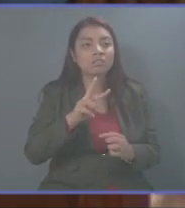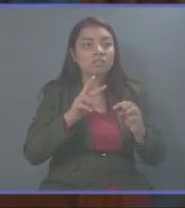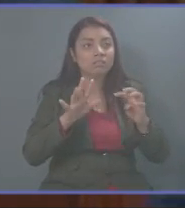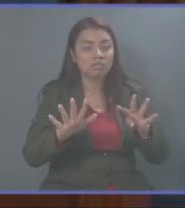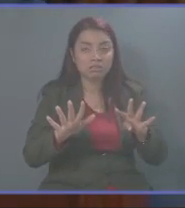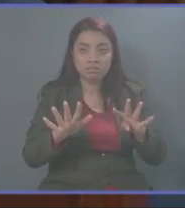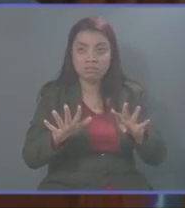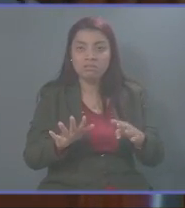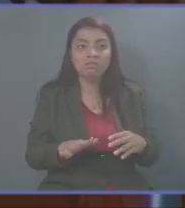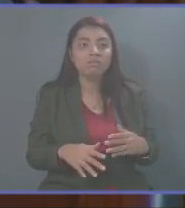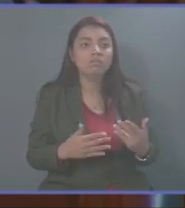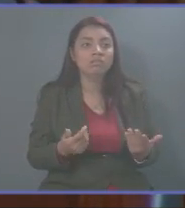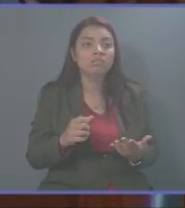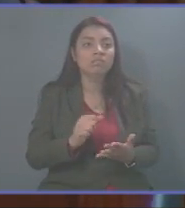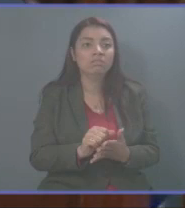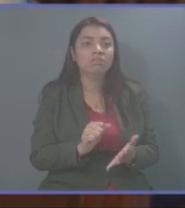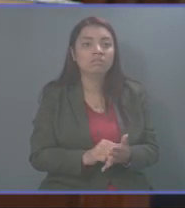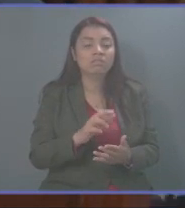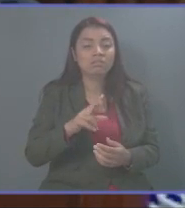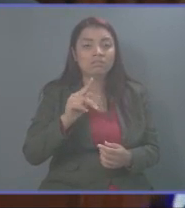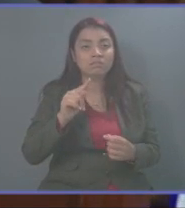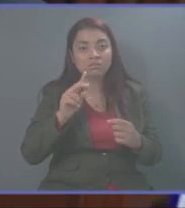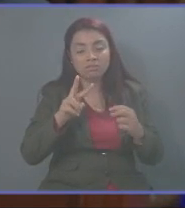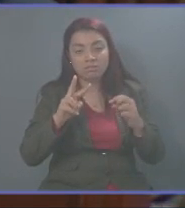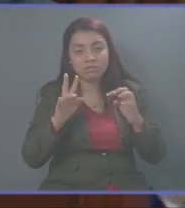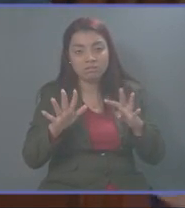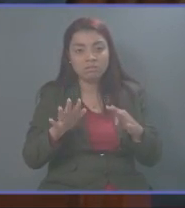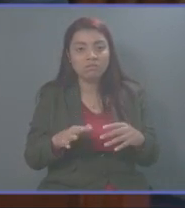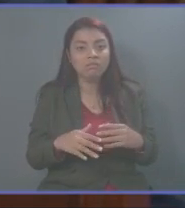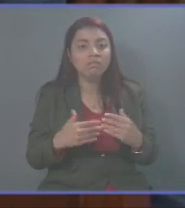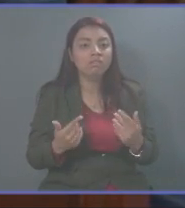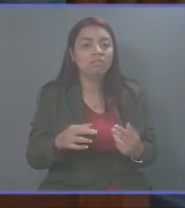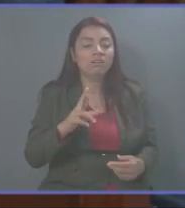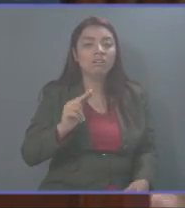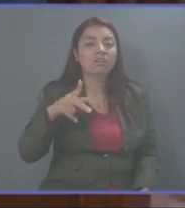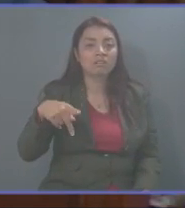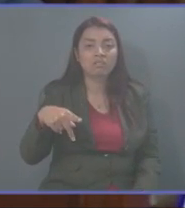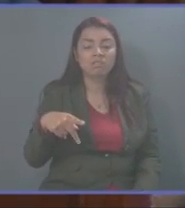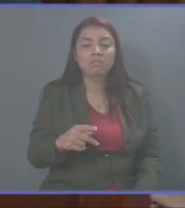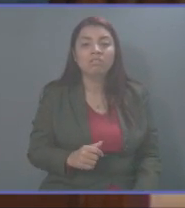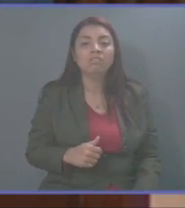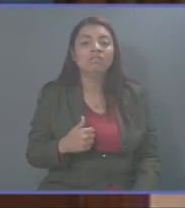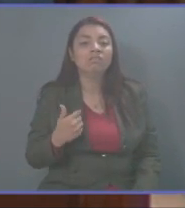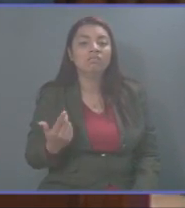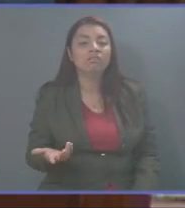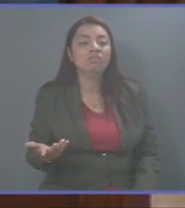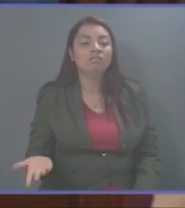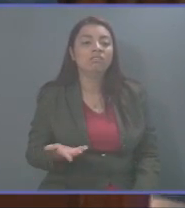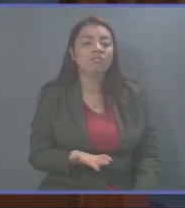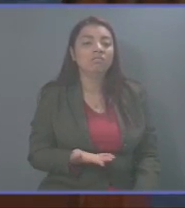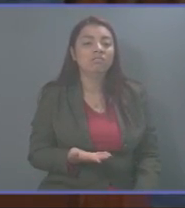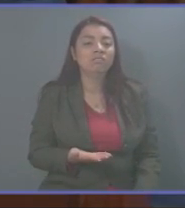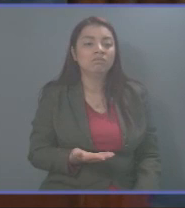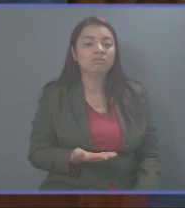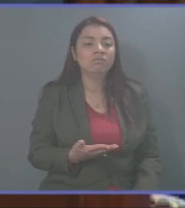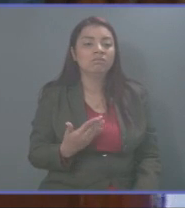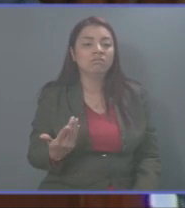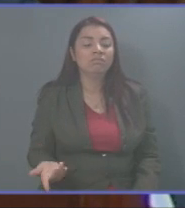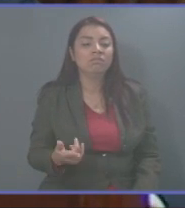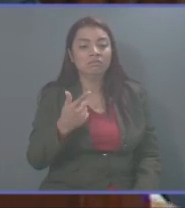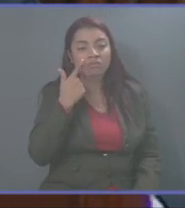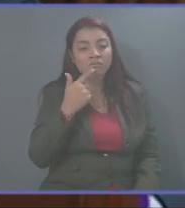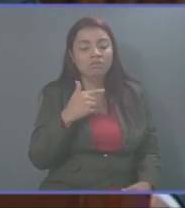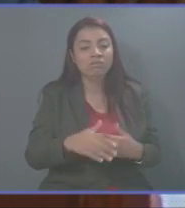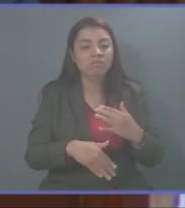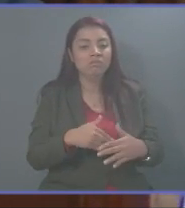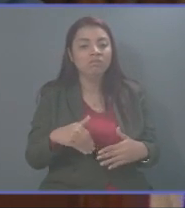29. Los residuos peligrosos en adelante RP son aquellos que en estado